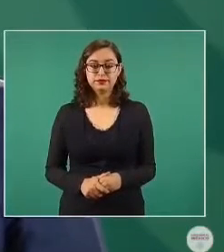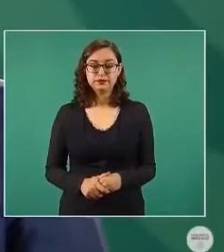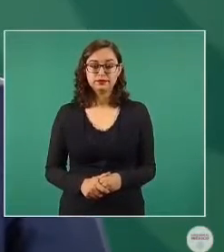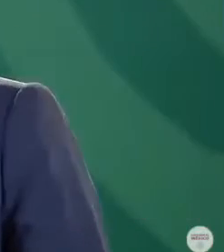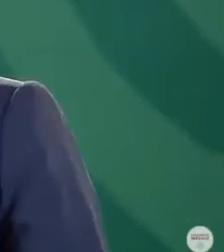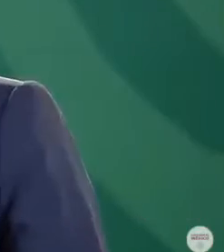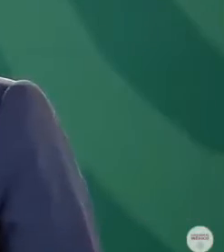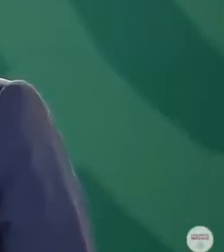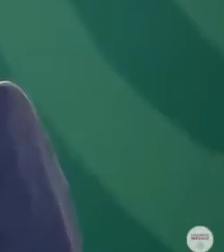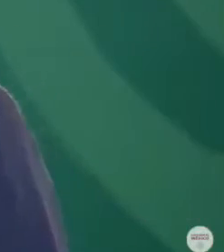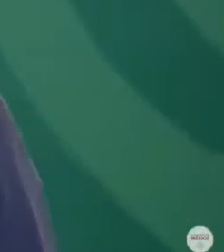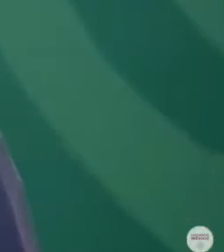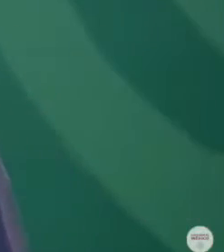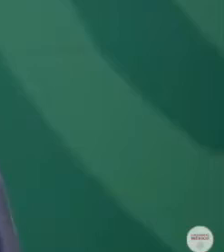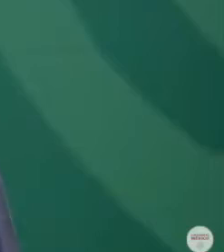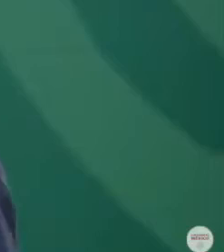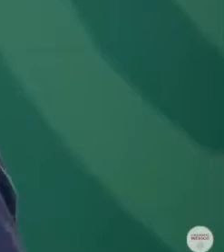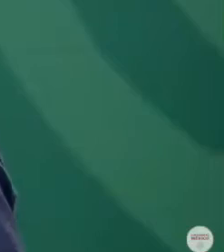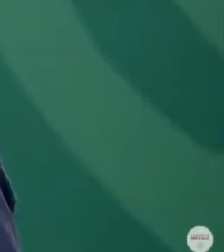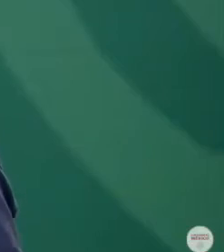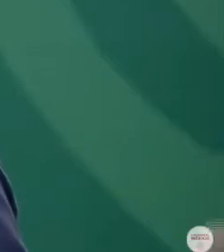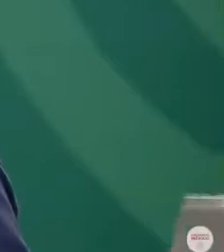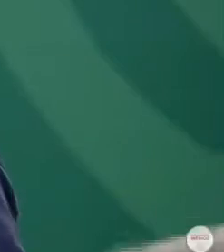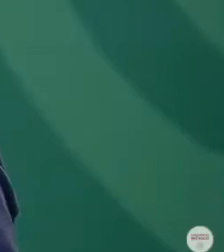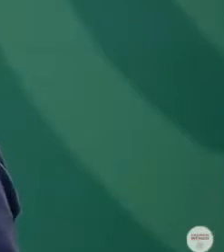no va a